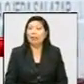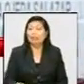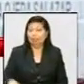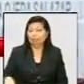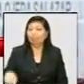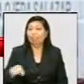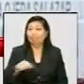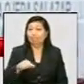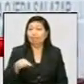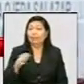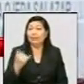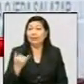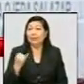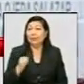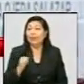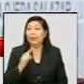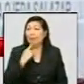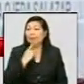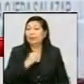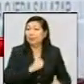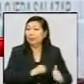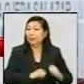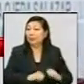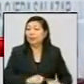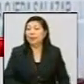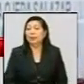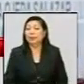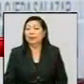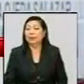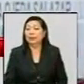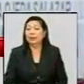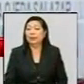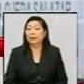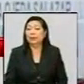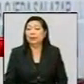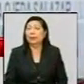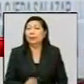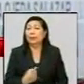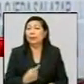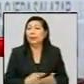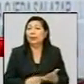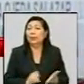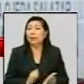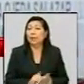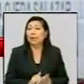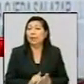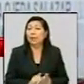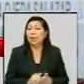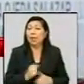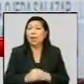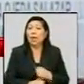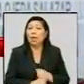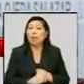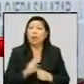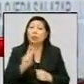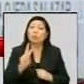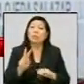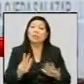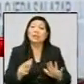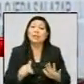Nosotros estamos padeciendo porque desde el año